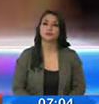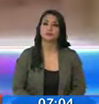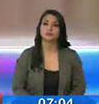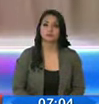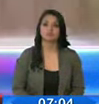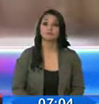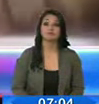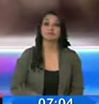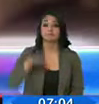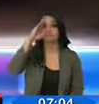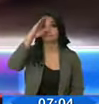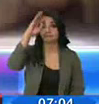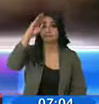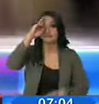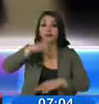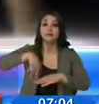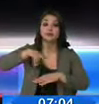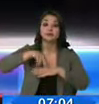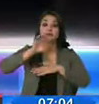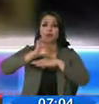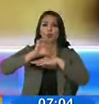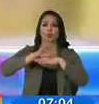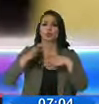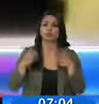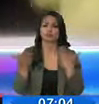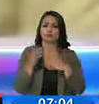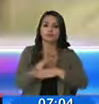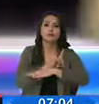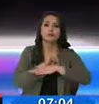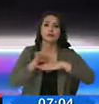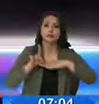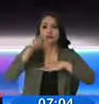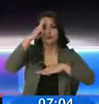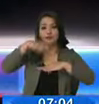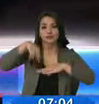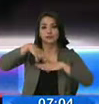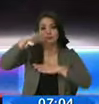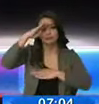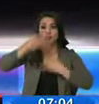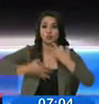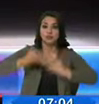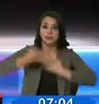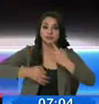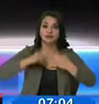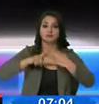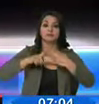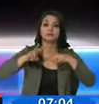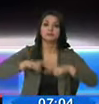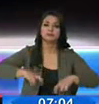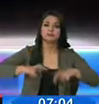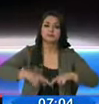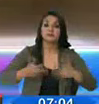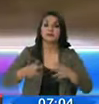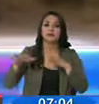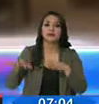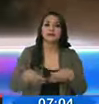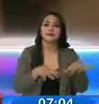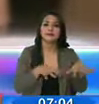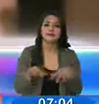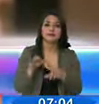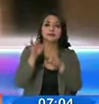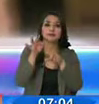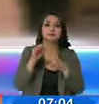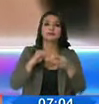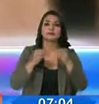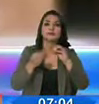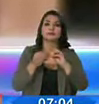La Policía Nacional del Ecuador, a través de la Dirección Nacional de la Policía Judicial e Investigaciones, ejecutó la Operación Impacto 91,